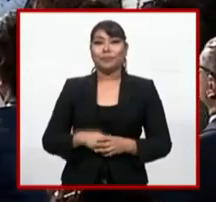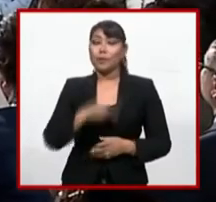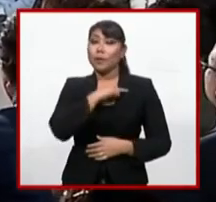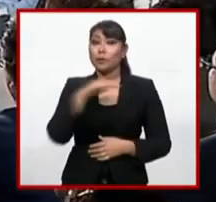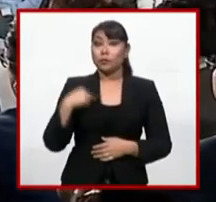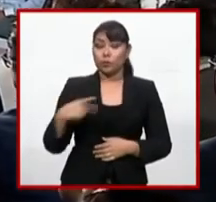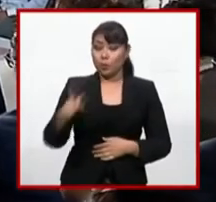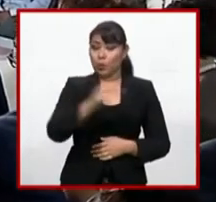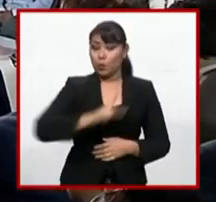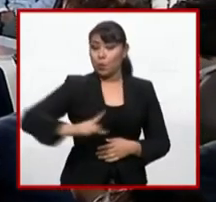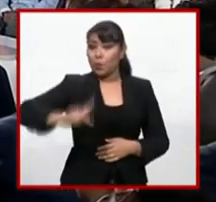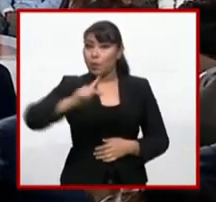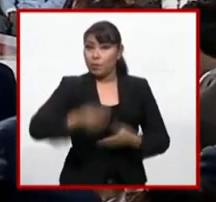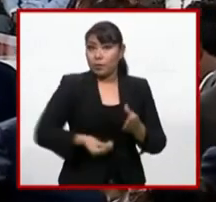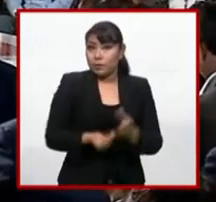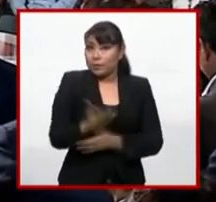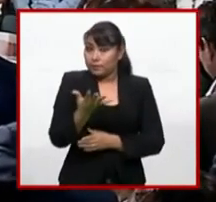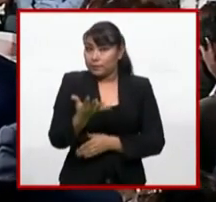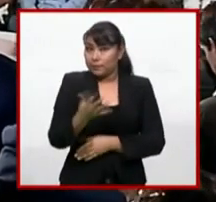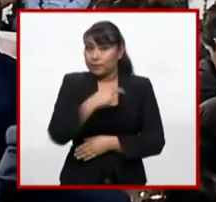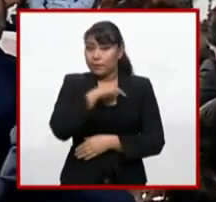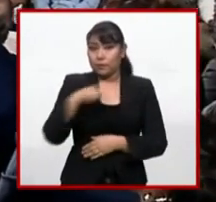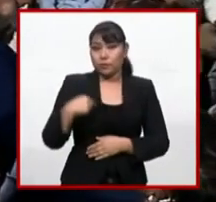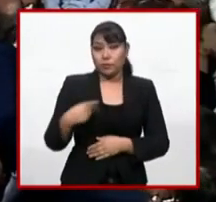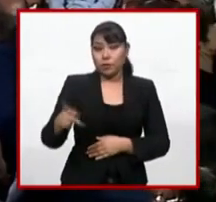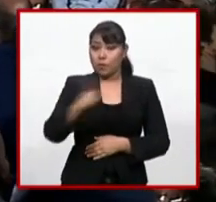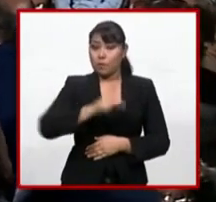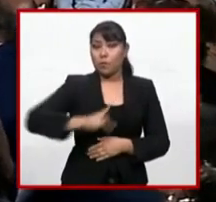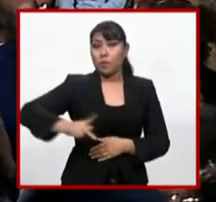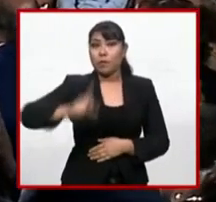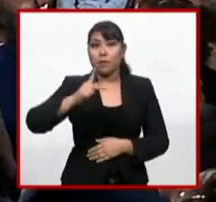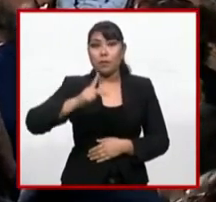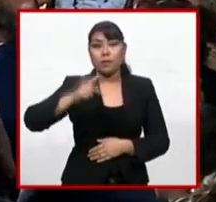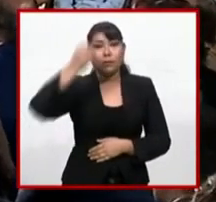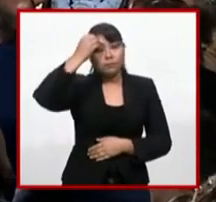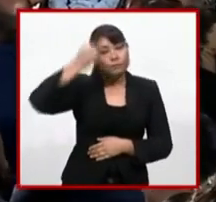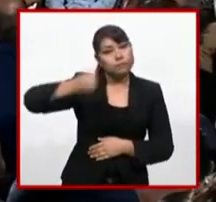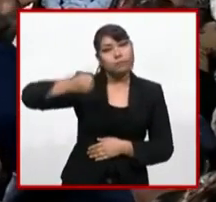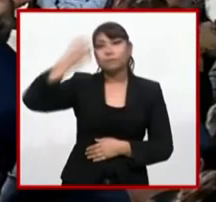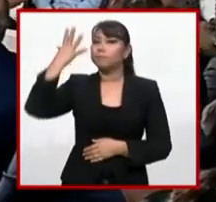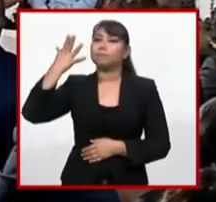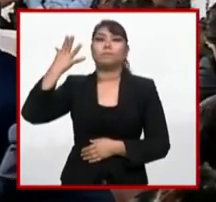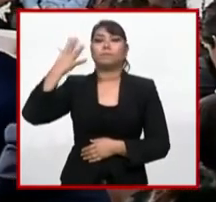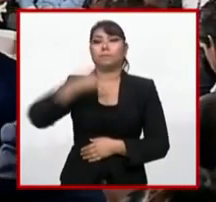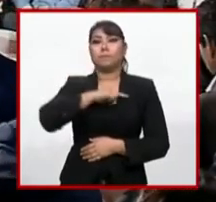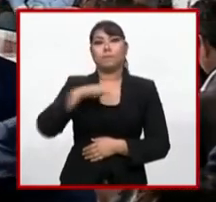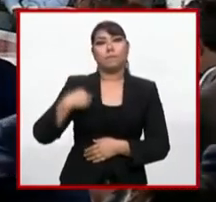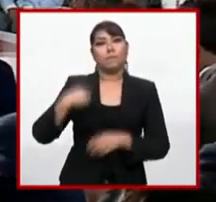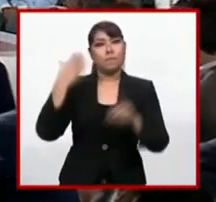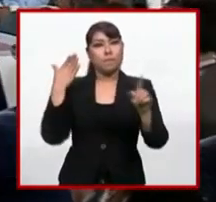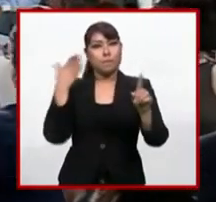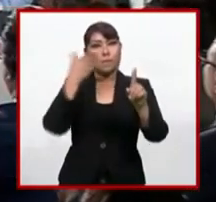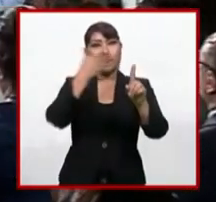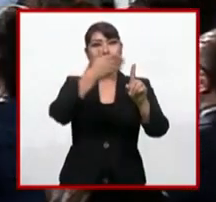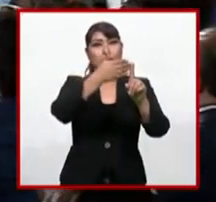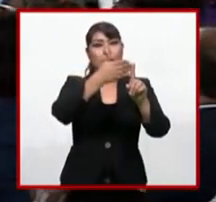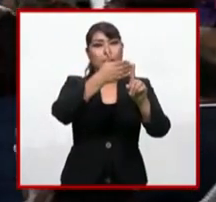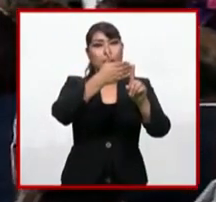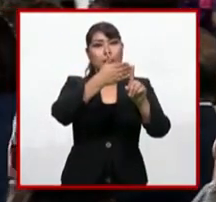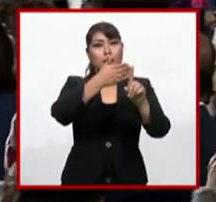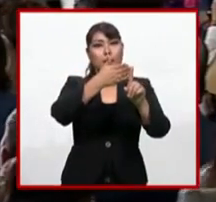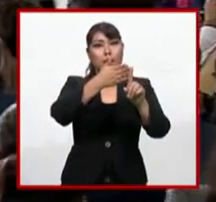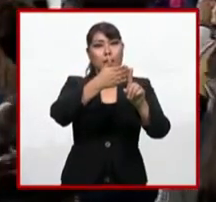pueblo nunca debemos de olvidar que nuestro único objetivo es